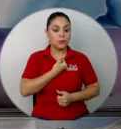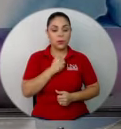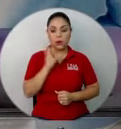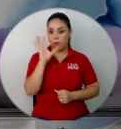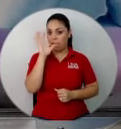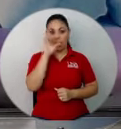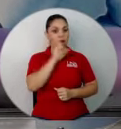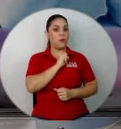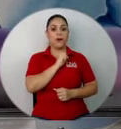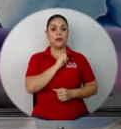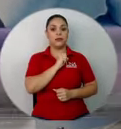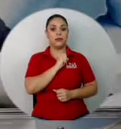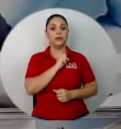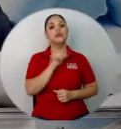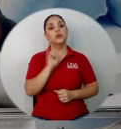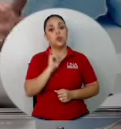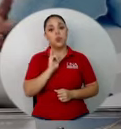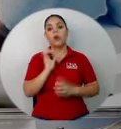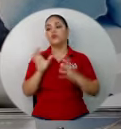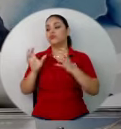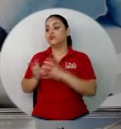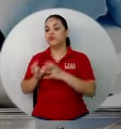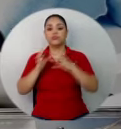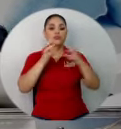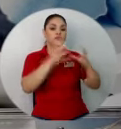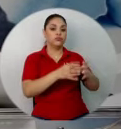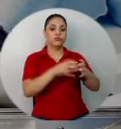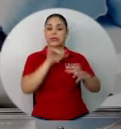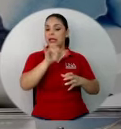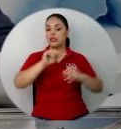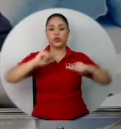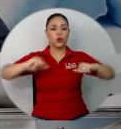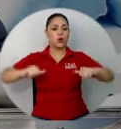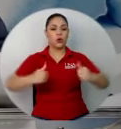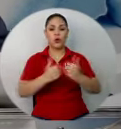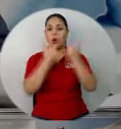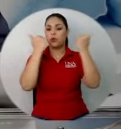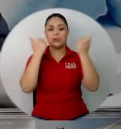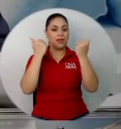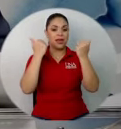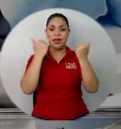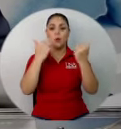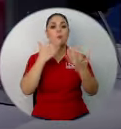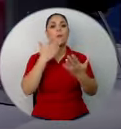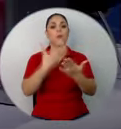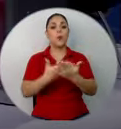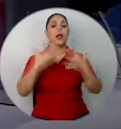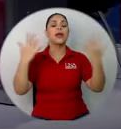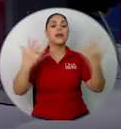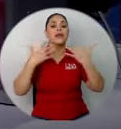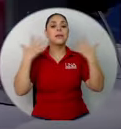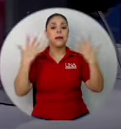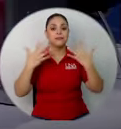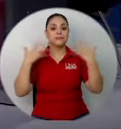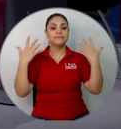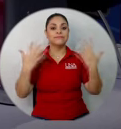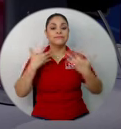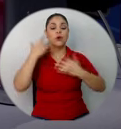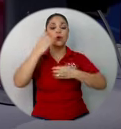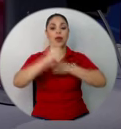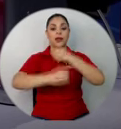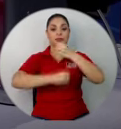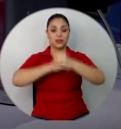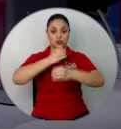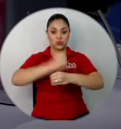cuenta hemos generado bandos, eso va a ir totalmente en contra de lo que es un buen clima organizacional,